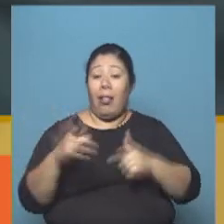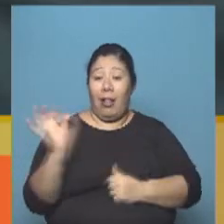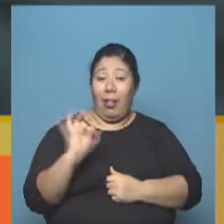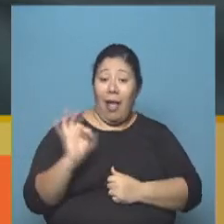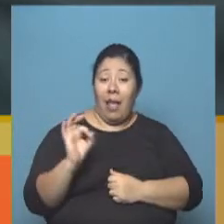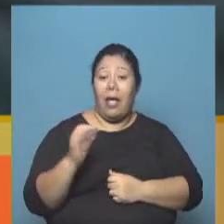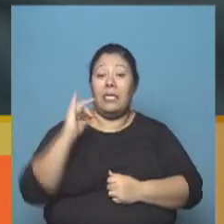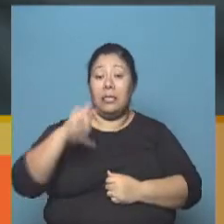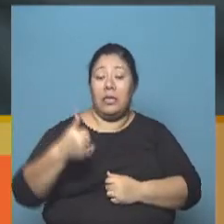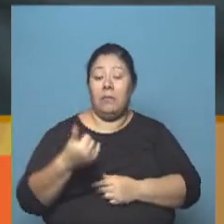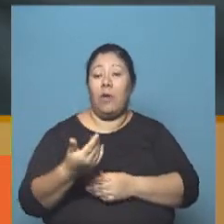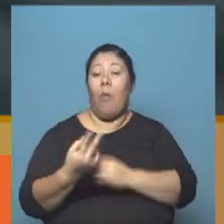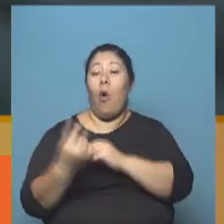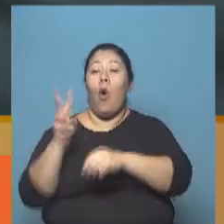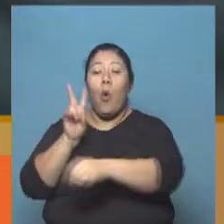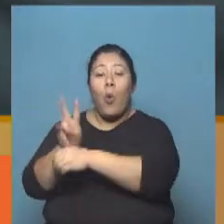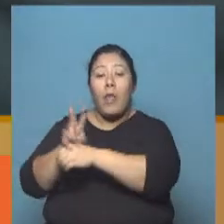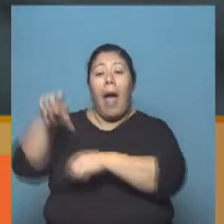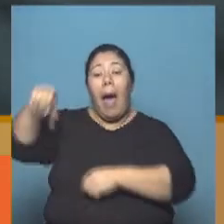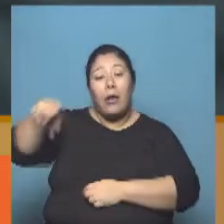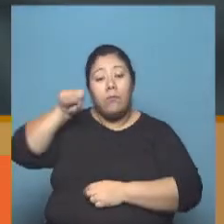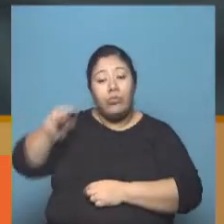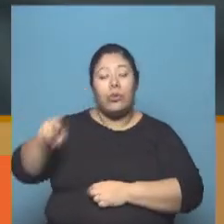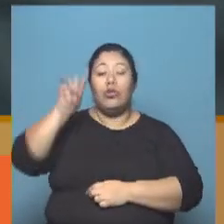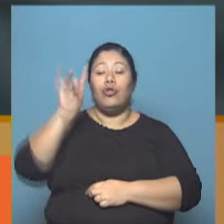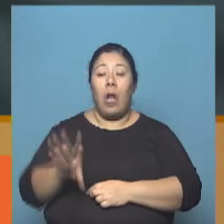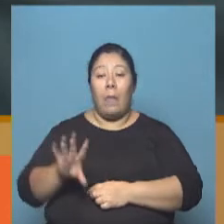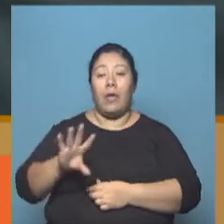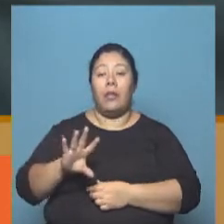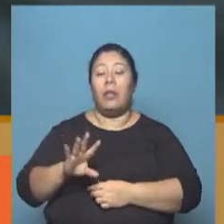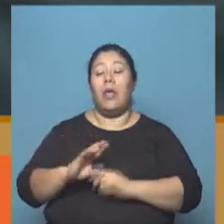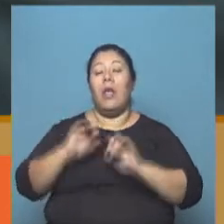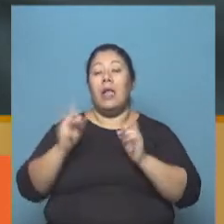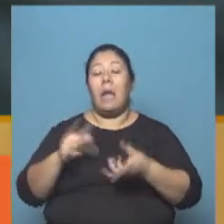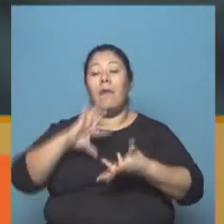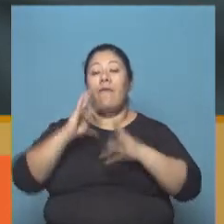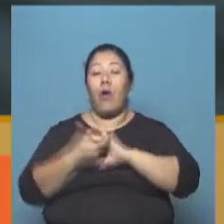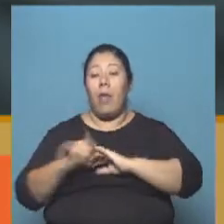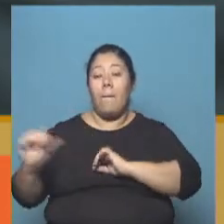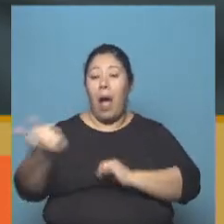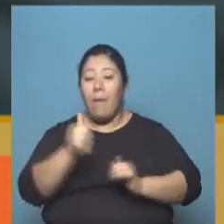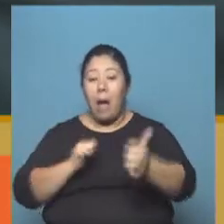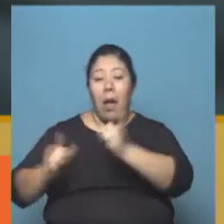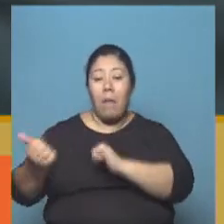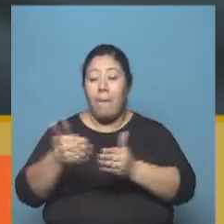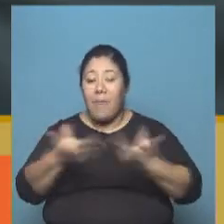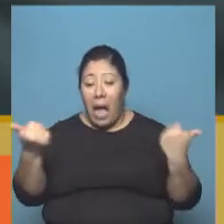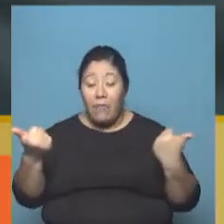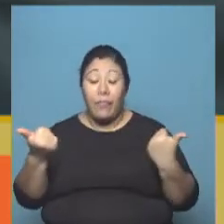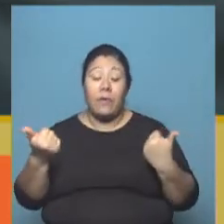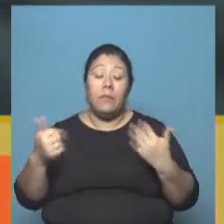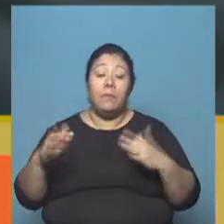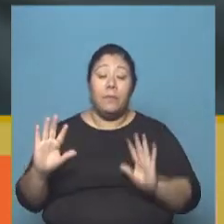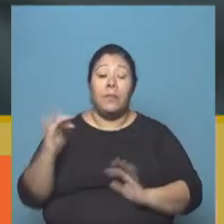y la idea de elaborar juego y hacerlo de forma rápida, que la circulación sea precisa pero que sea rápida también.